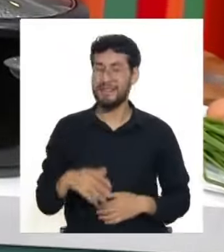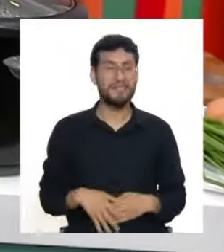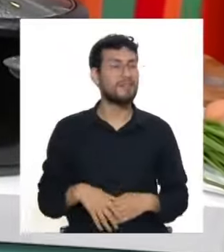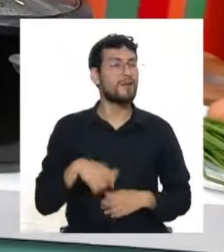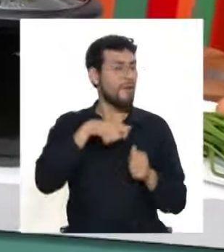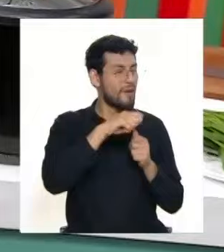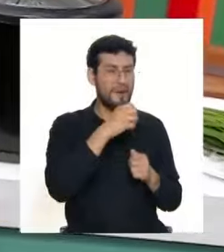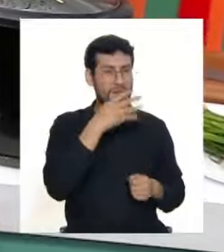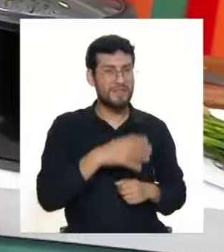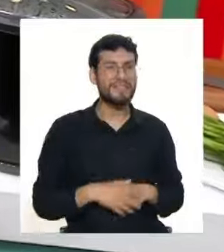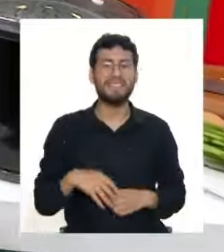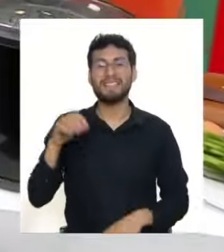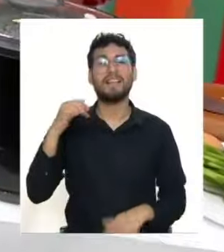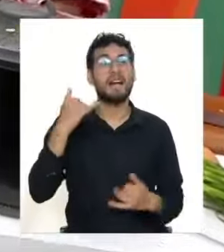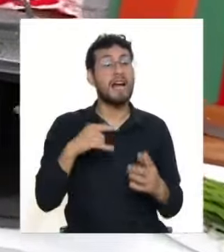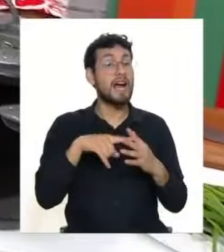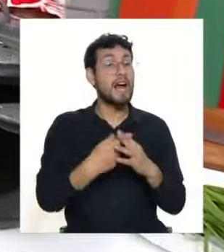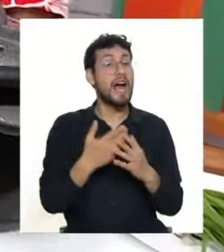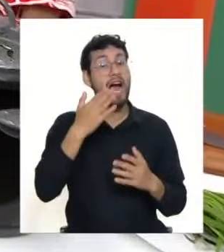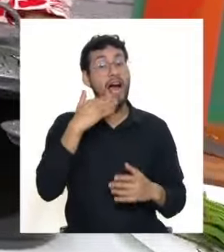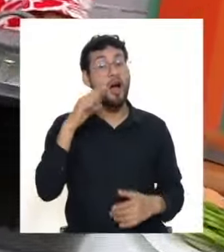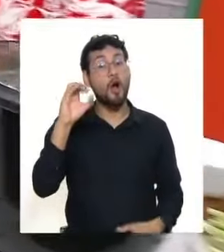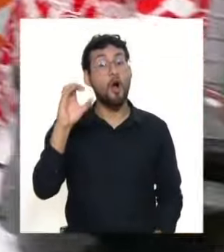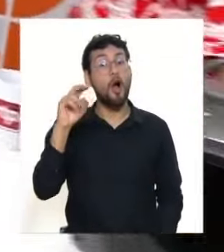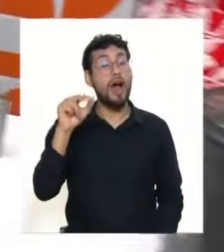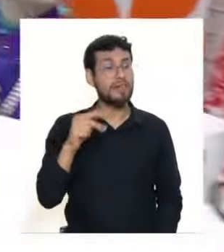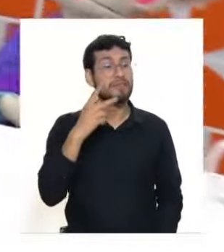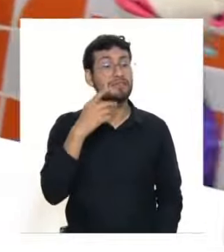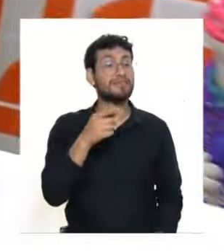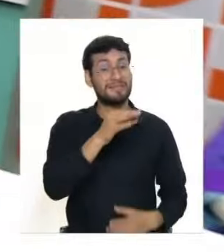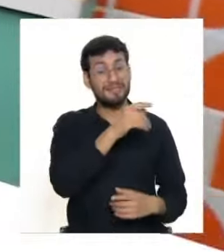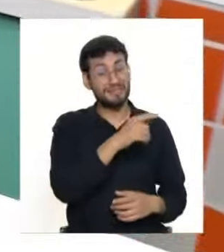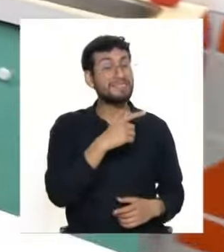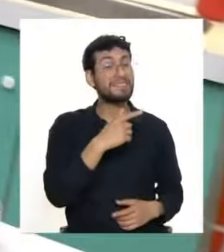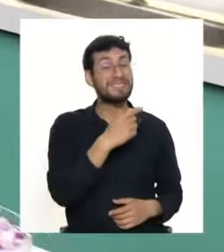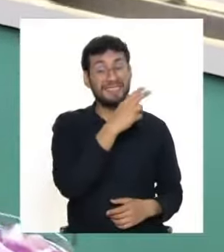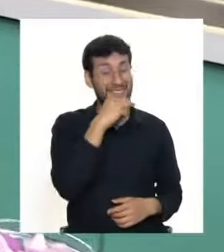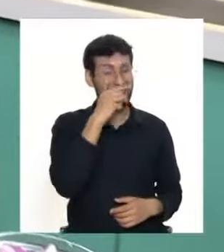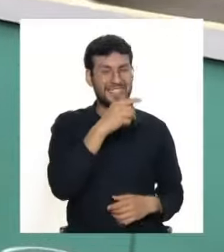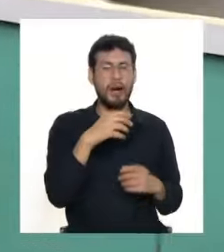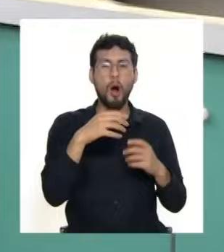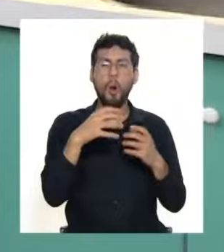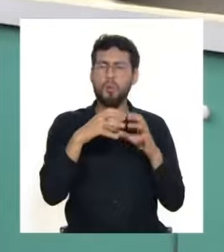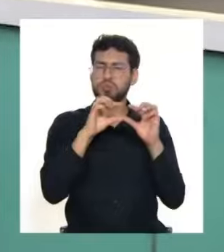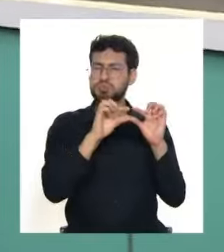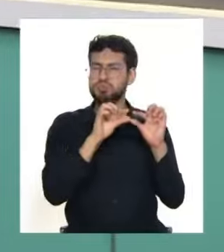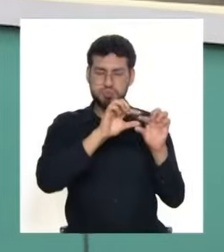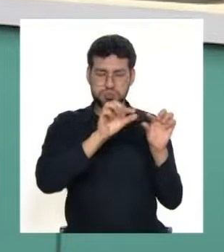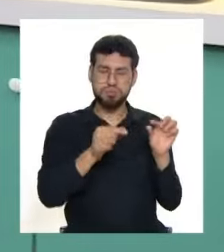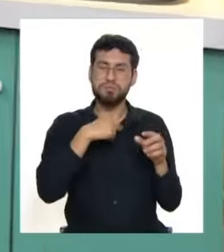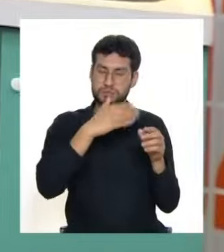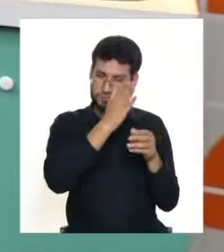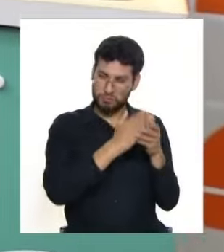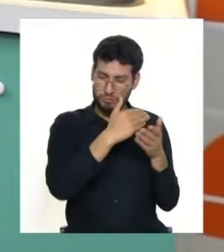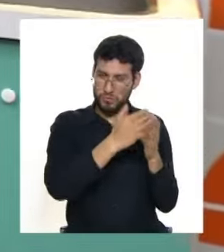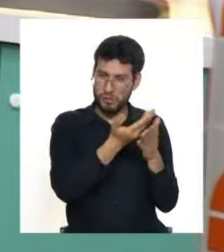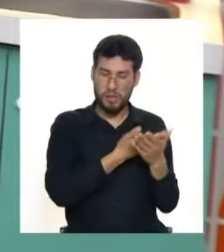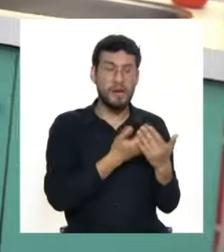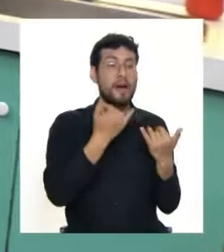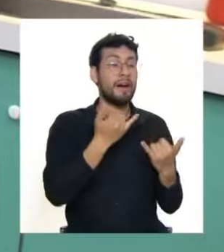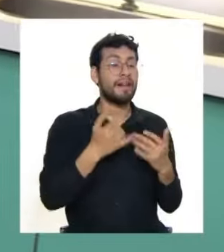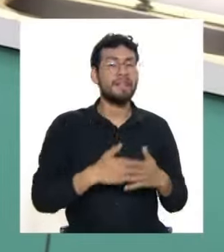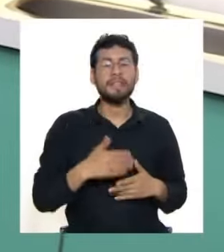es más rico. Mira, vamos a empezar con nuestro ajicito. La cocona tiene, como decía Nicolás, una cáscara bien gruesa. La he pelado, la he cortado en cuadraditos. Y